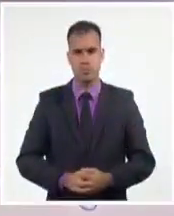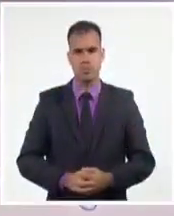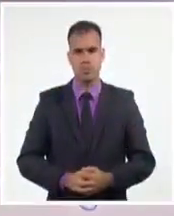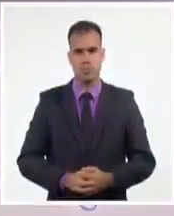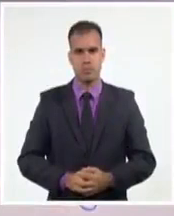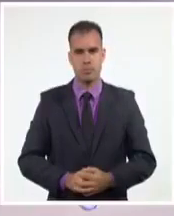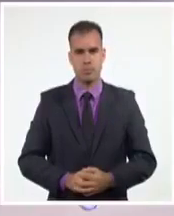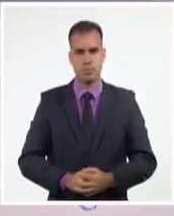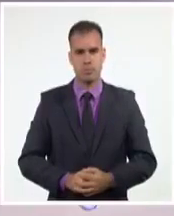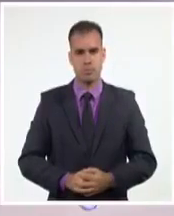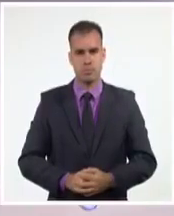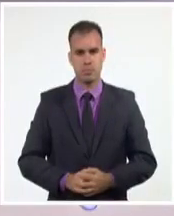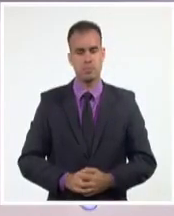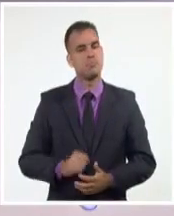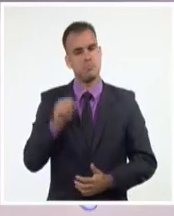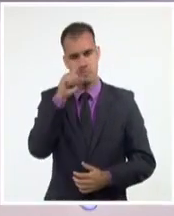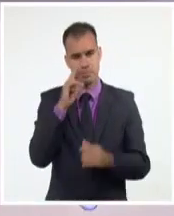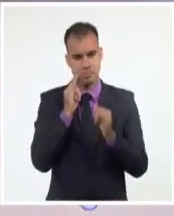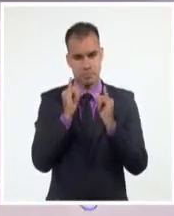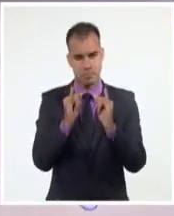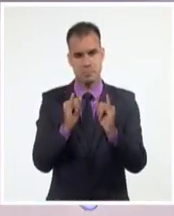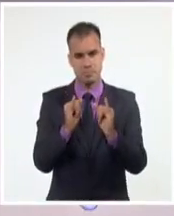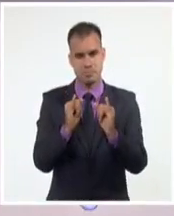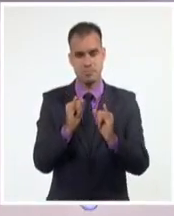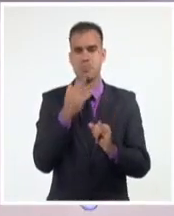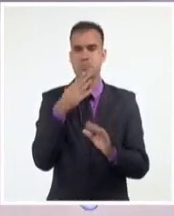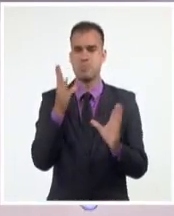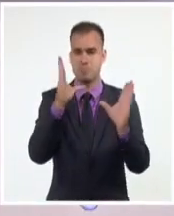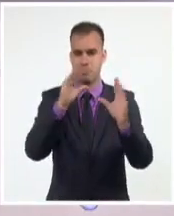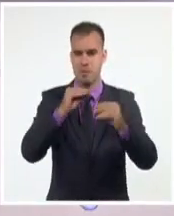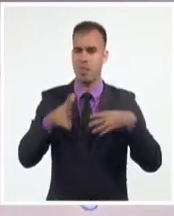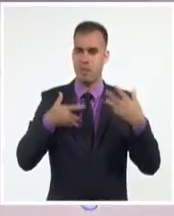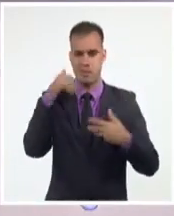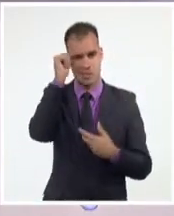Y con esta información yo me despido. Pasen un excelente fin de semana. Buenas noches.